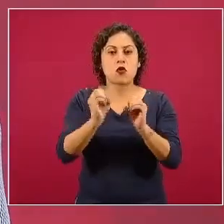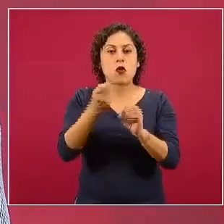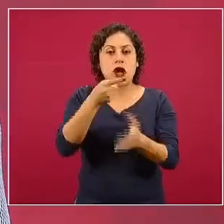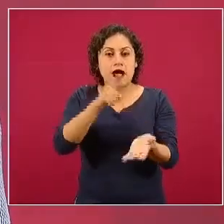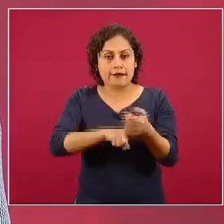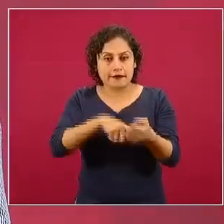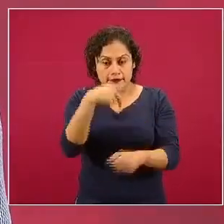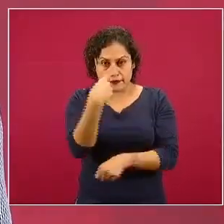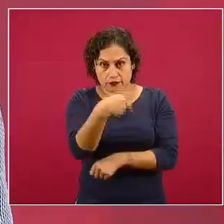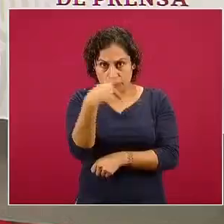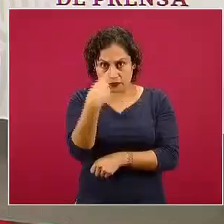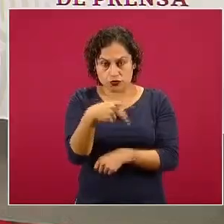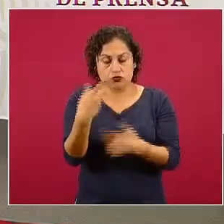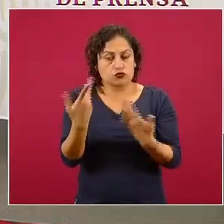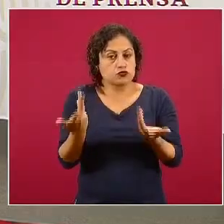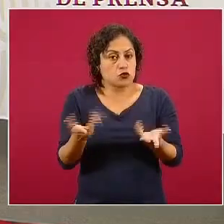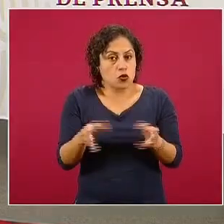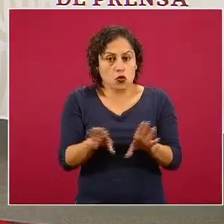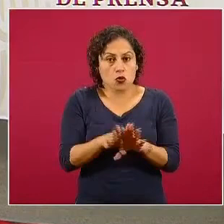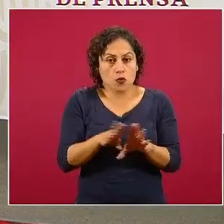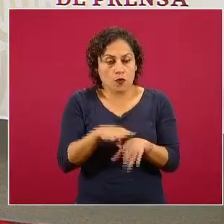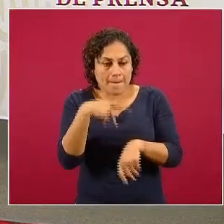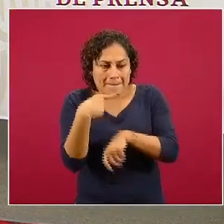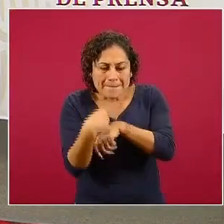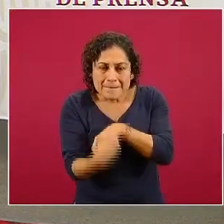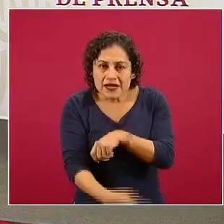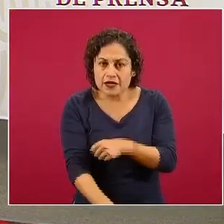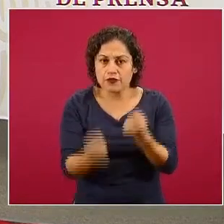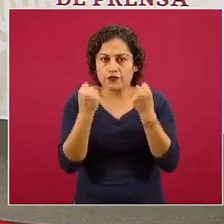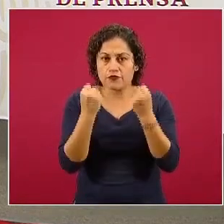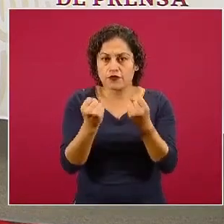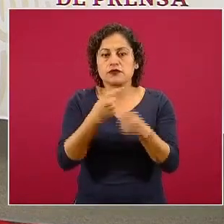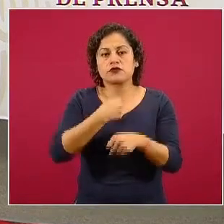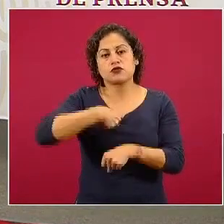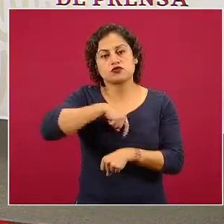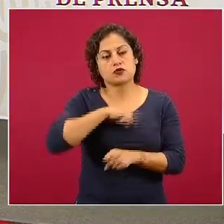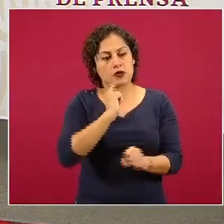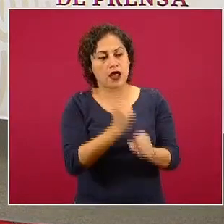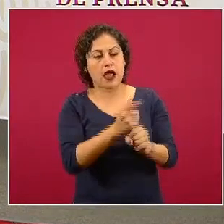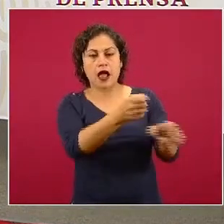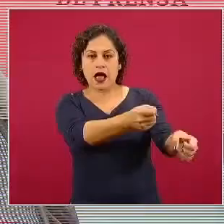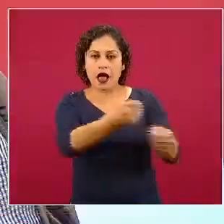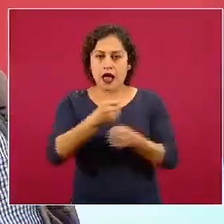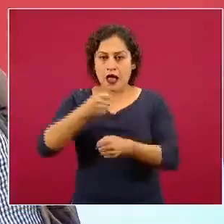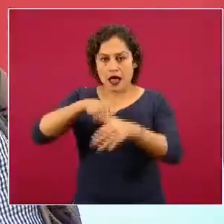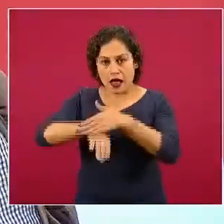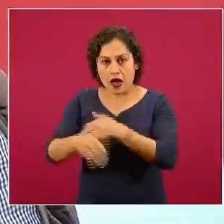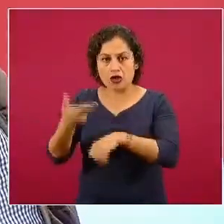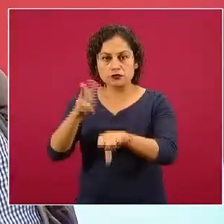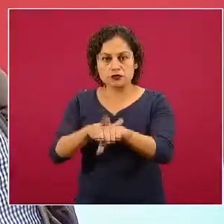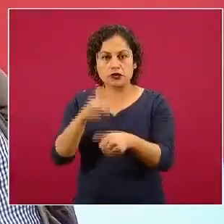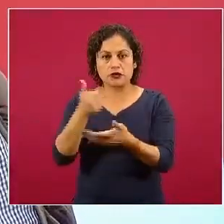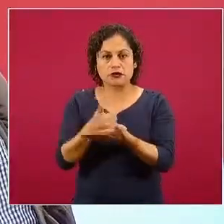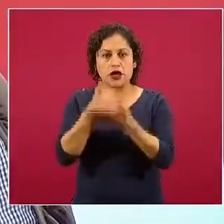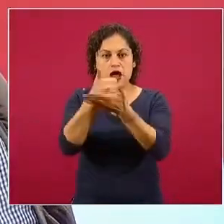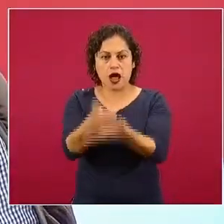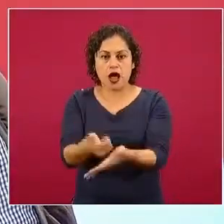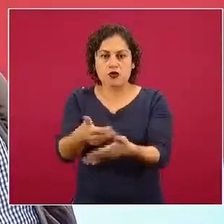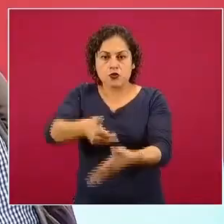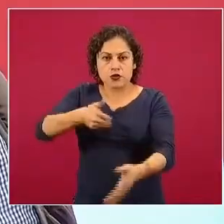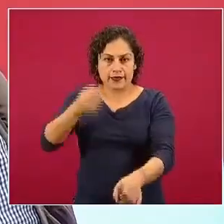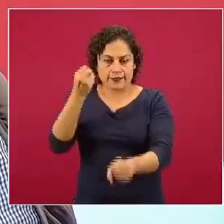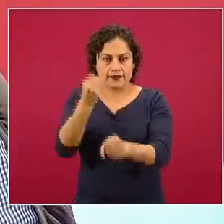su momento demasiado comprometida, entonces poder llevar a cabo acciones más oportunas para precisamente